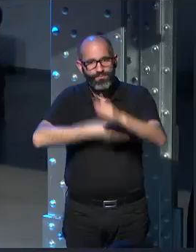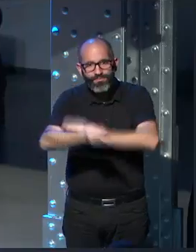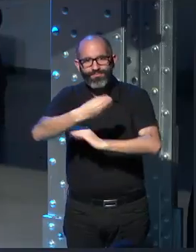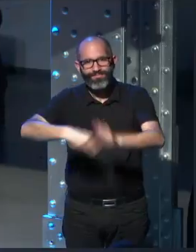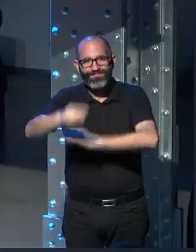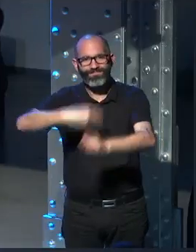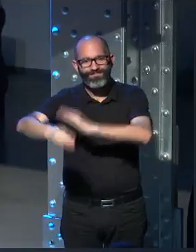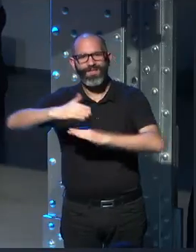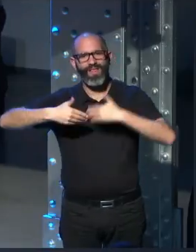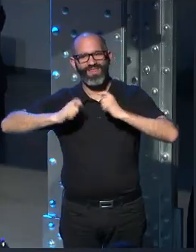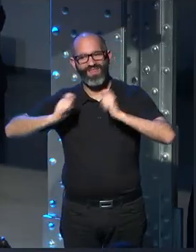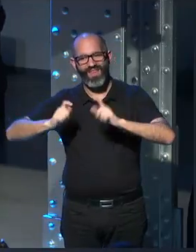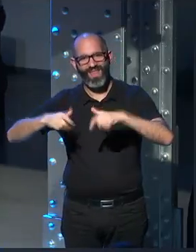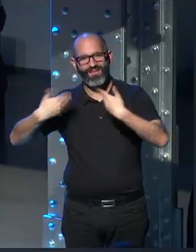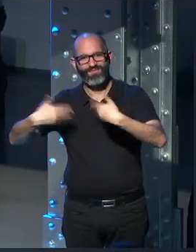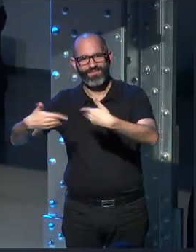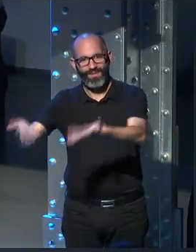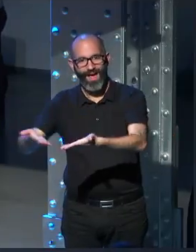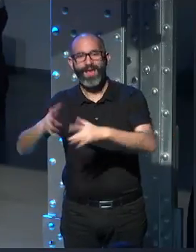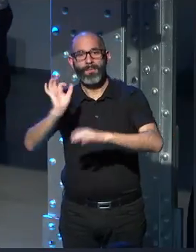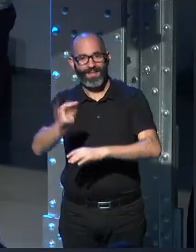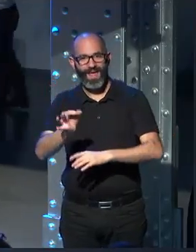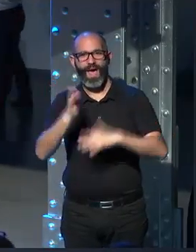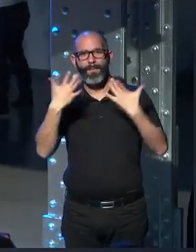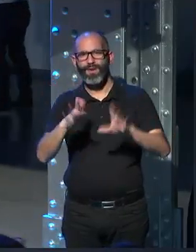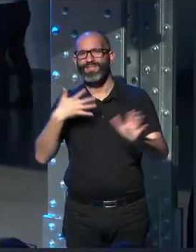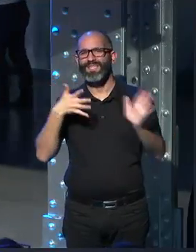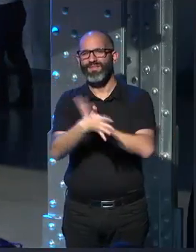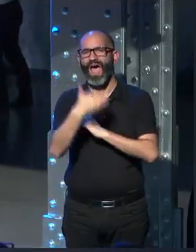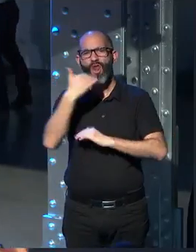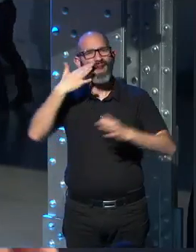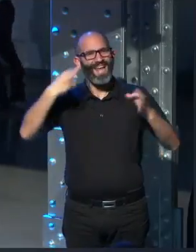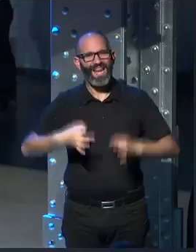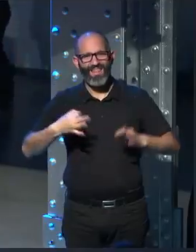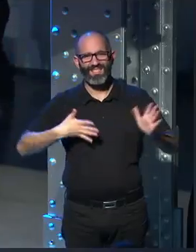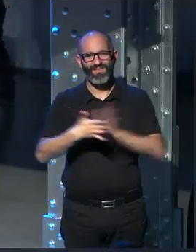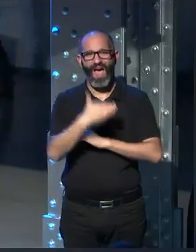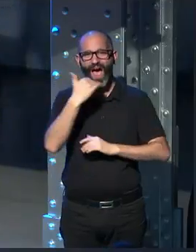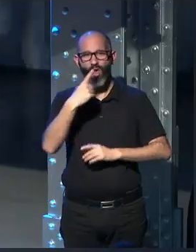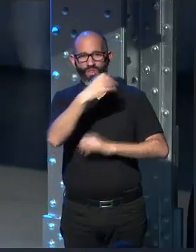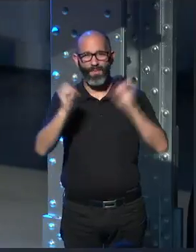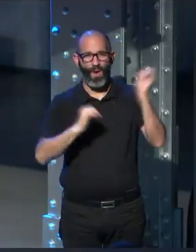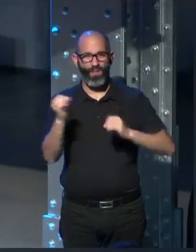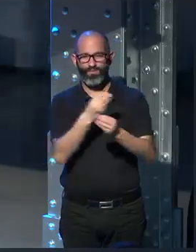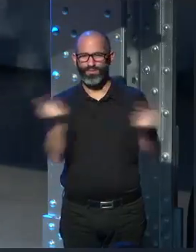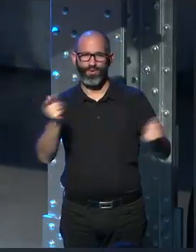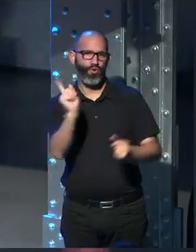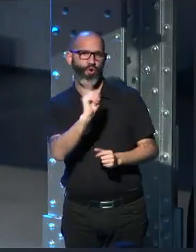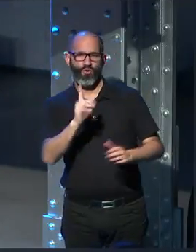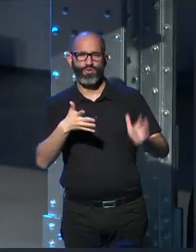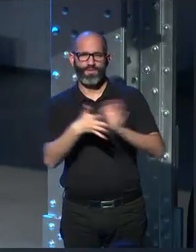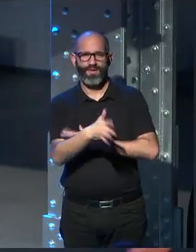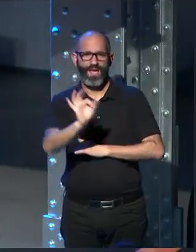han evolucionado y que no necesariamente están optimizados, pero sí son lo suficientemente